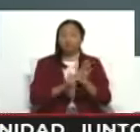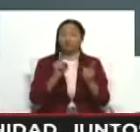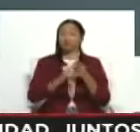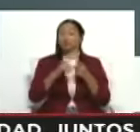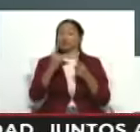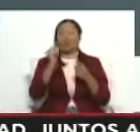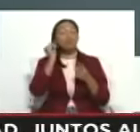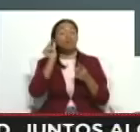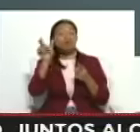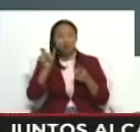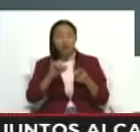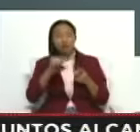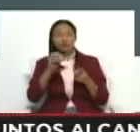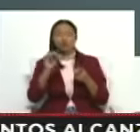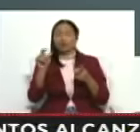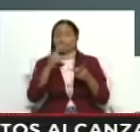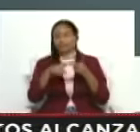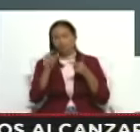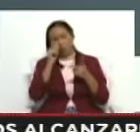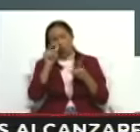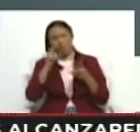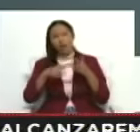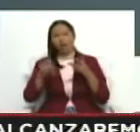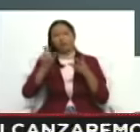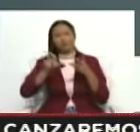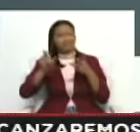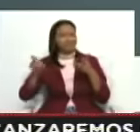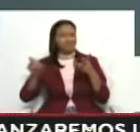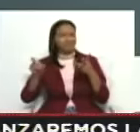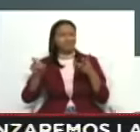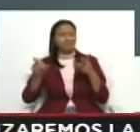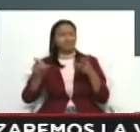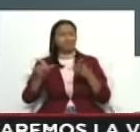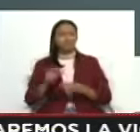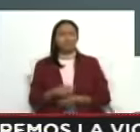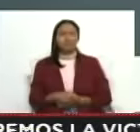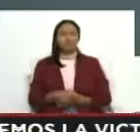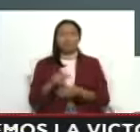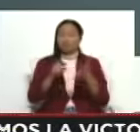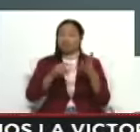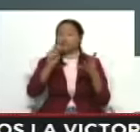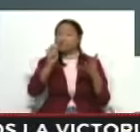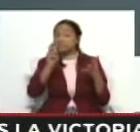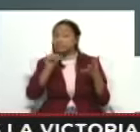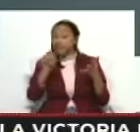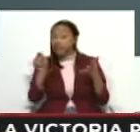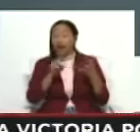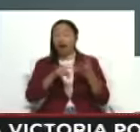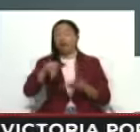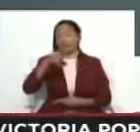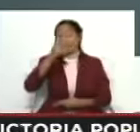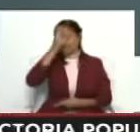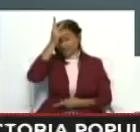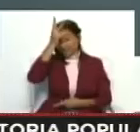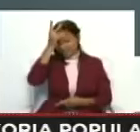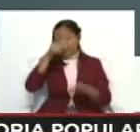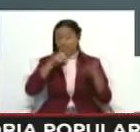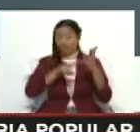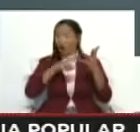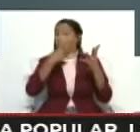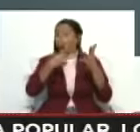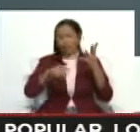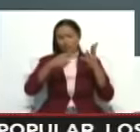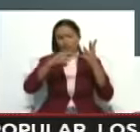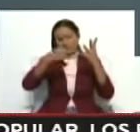Uber, no solo Pérez Suárez, no solo Samar, no solo el Aizami, no, también estos